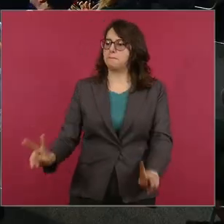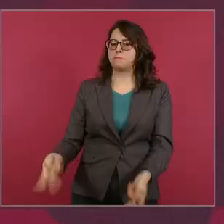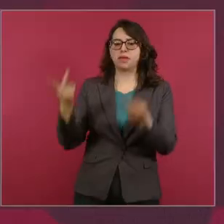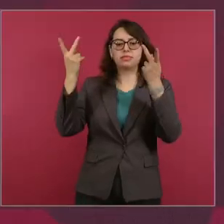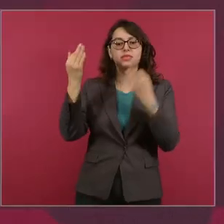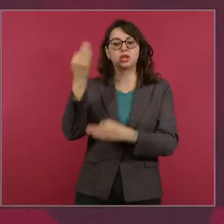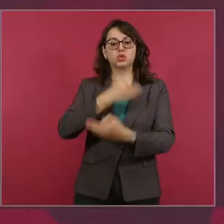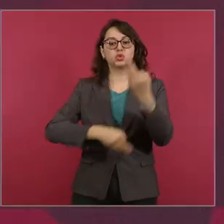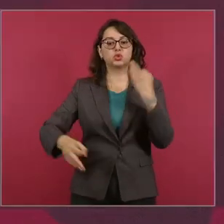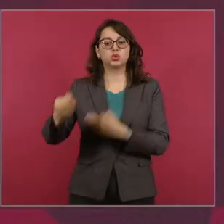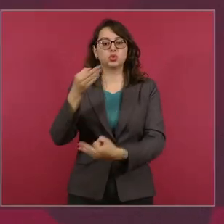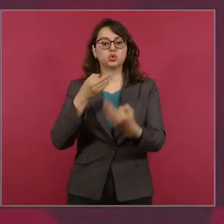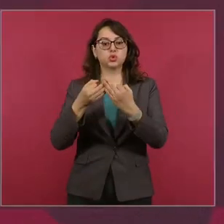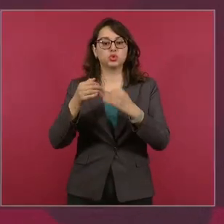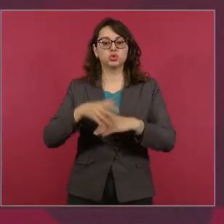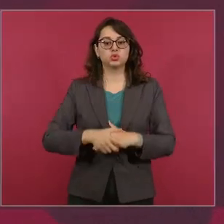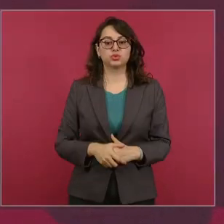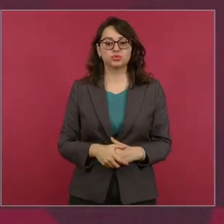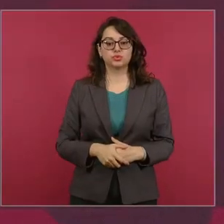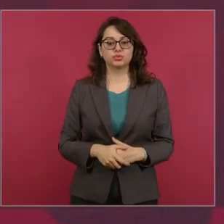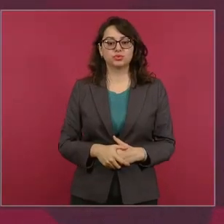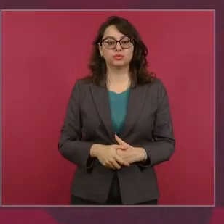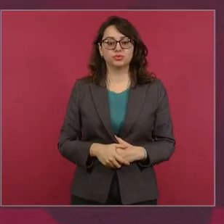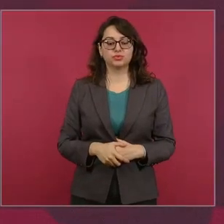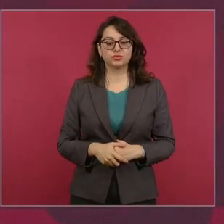sí pero todavía la gente